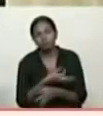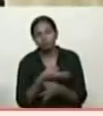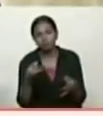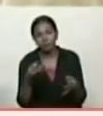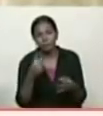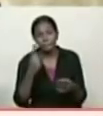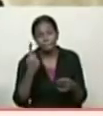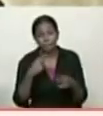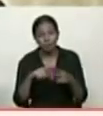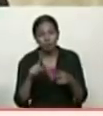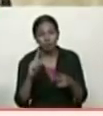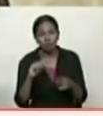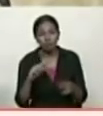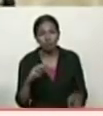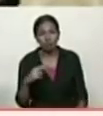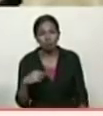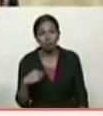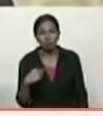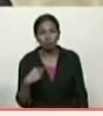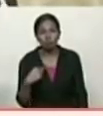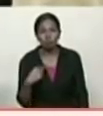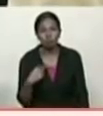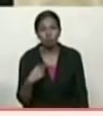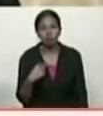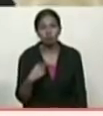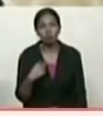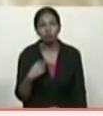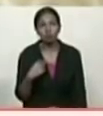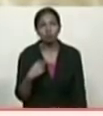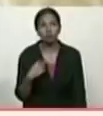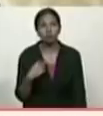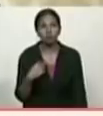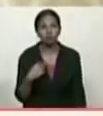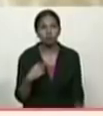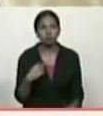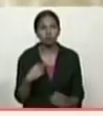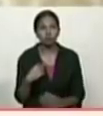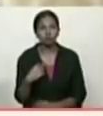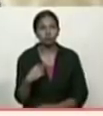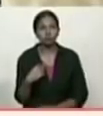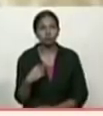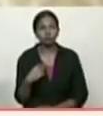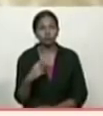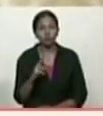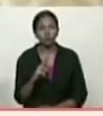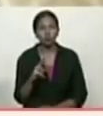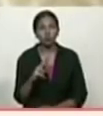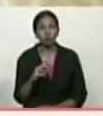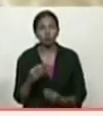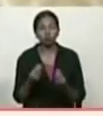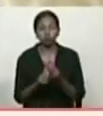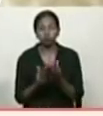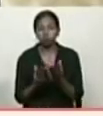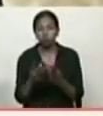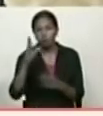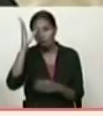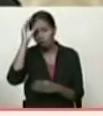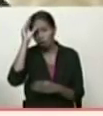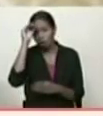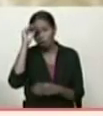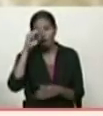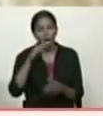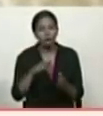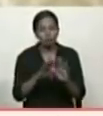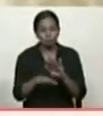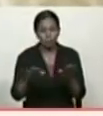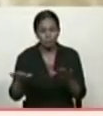voluntad política y amor por la patria y sentarnos, no con los cañones del señor Trump, en una mesa donde dicen que están todas las opciones, pero ahí